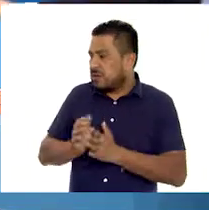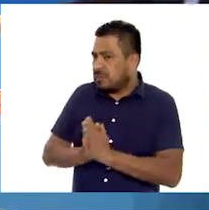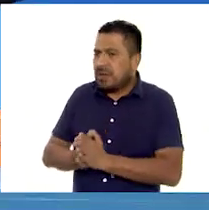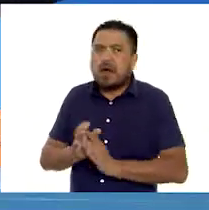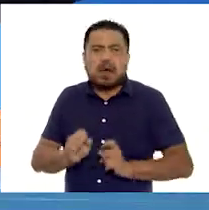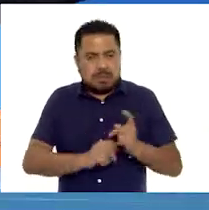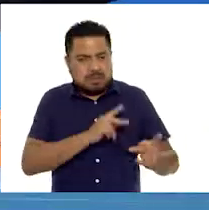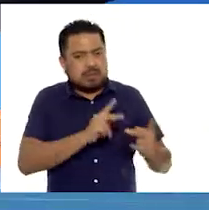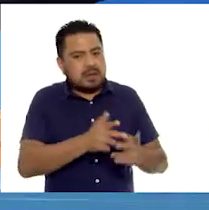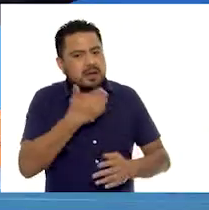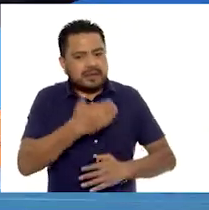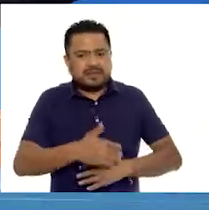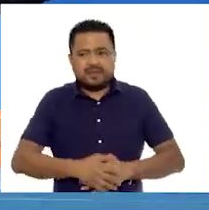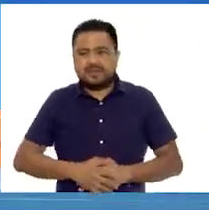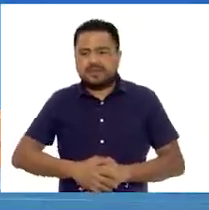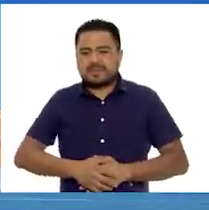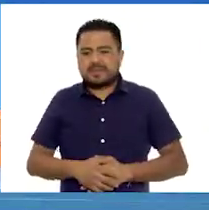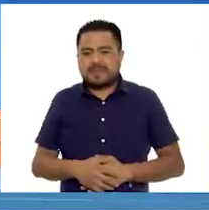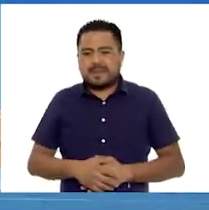bueno